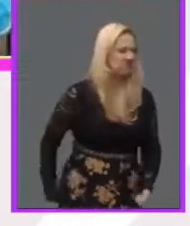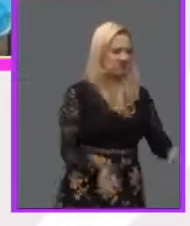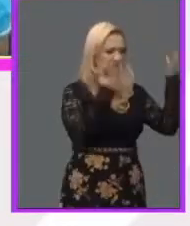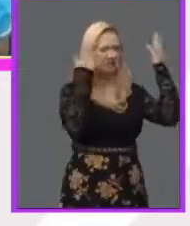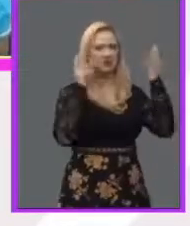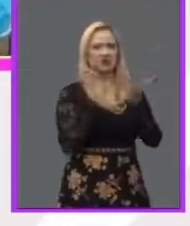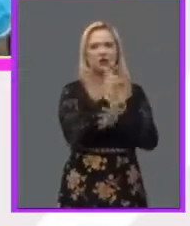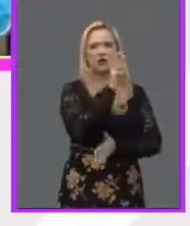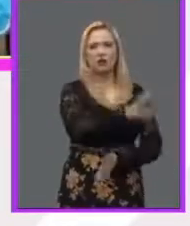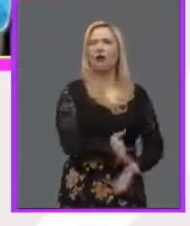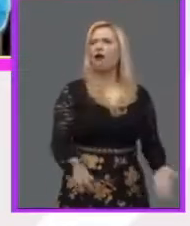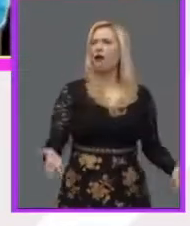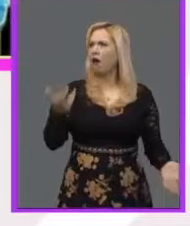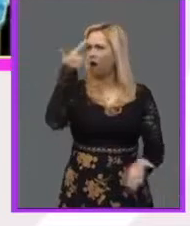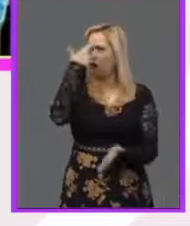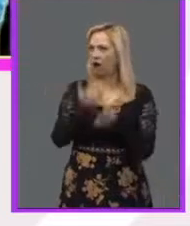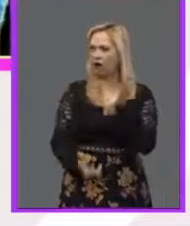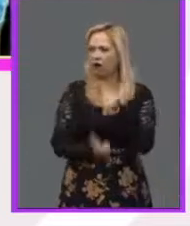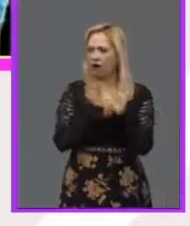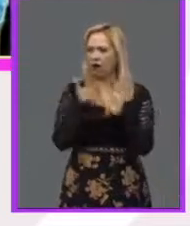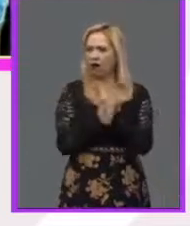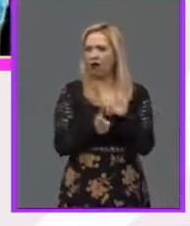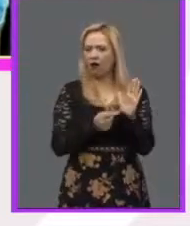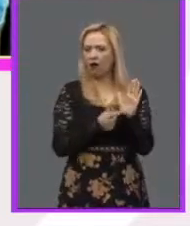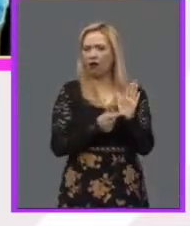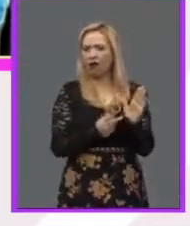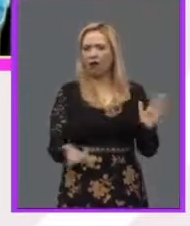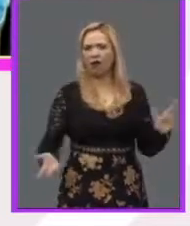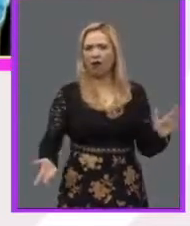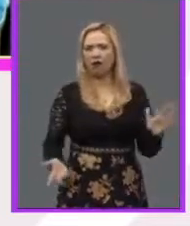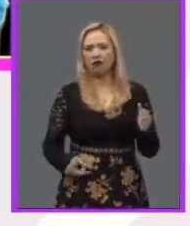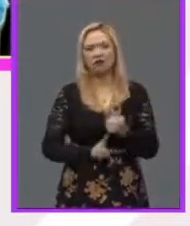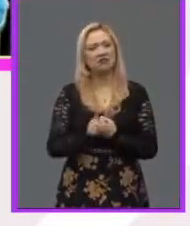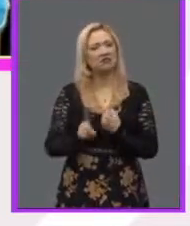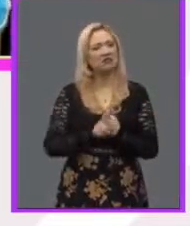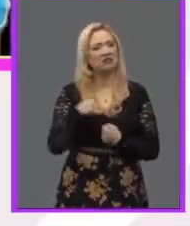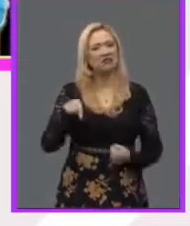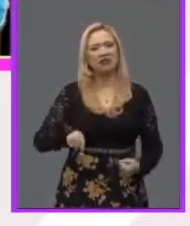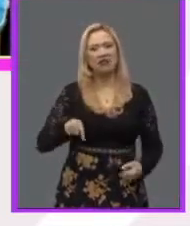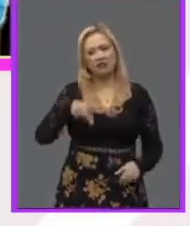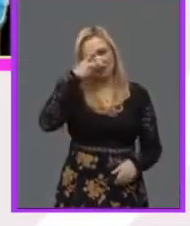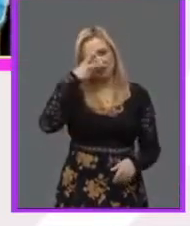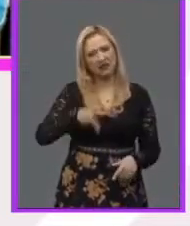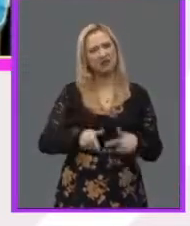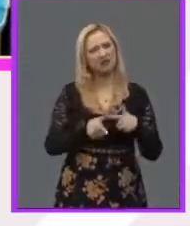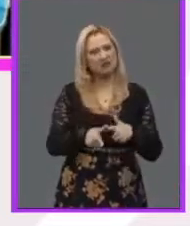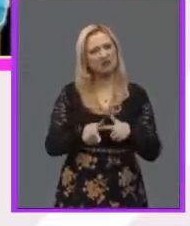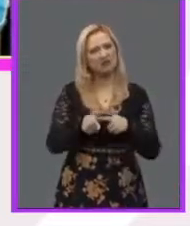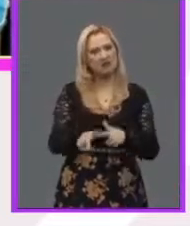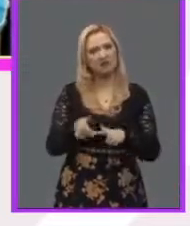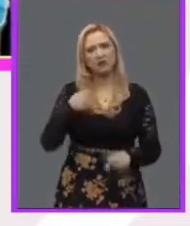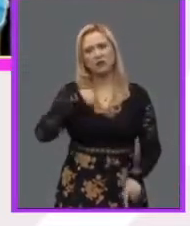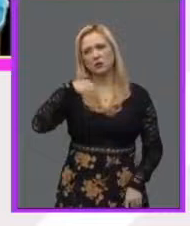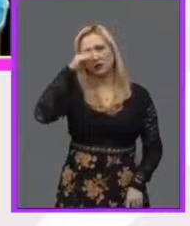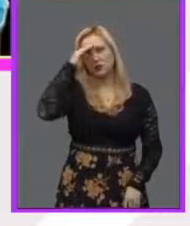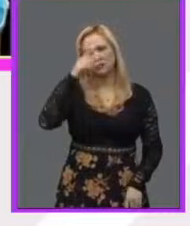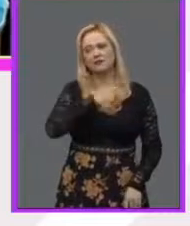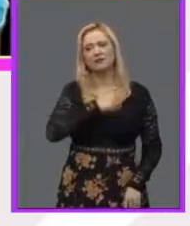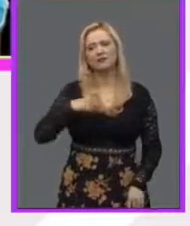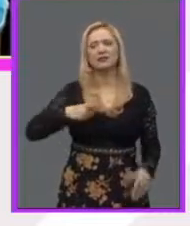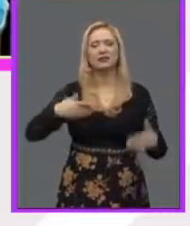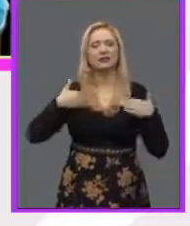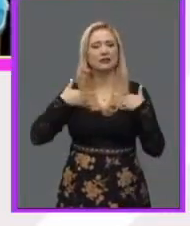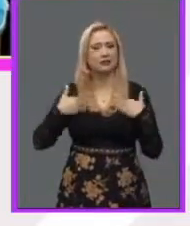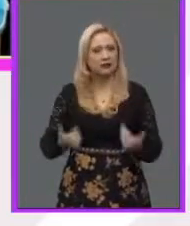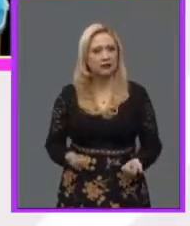Que eso siempre ha sido una gestión, una problemática pues muy latente en nuestro país. Al final del día creo que hay que entender, y